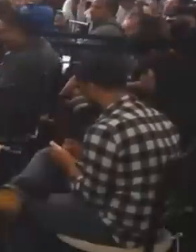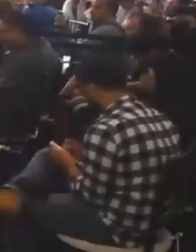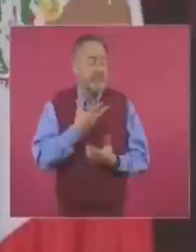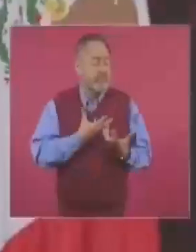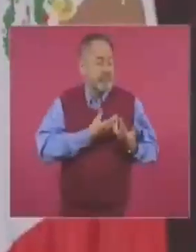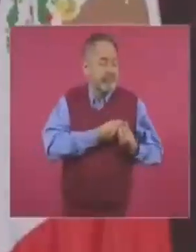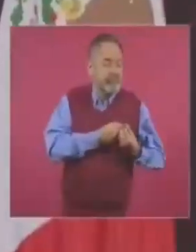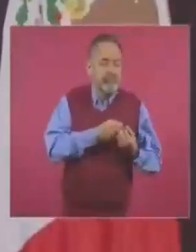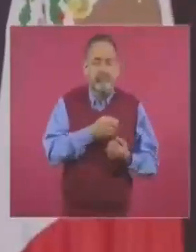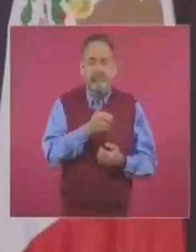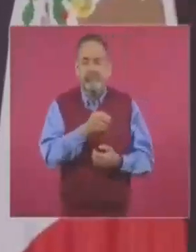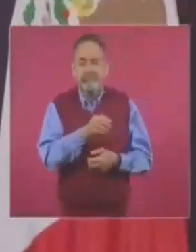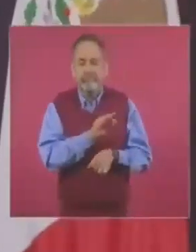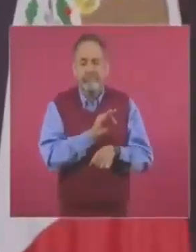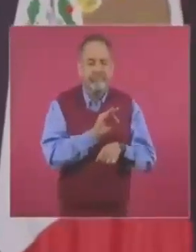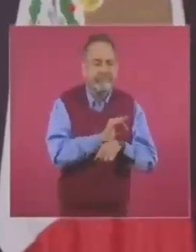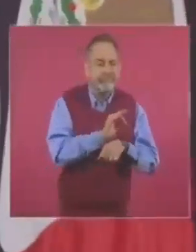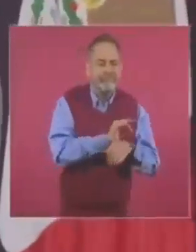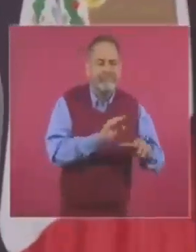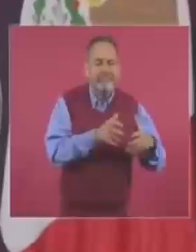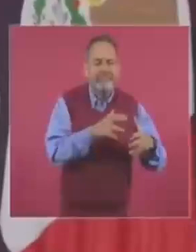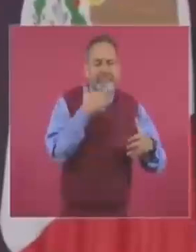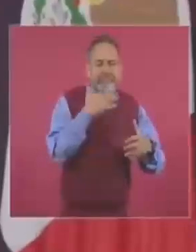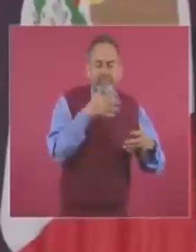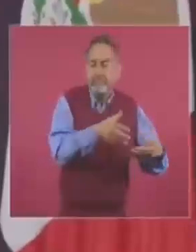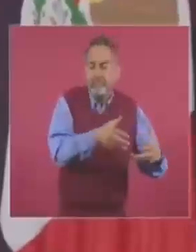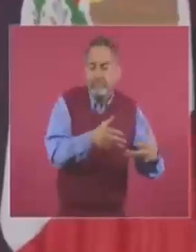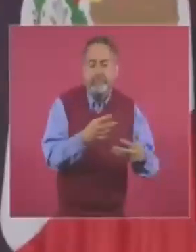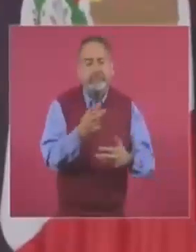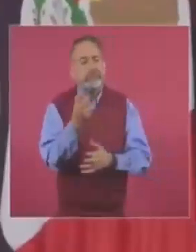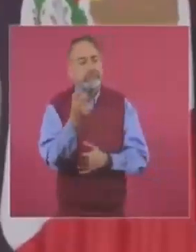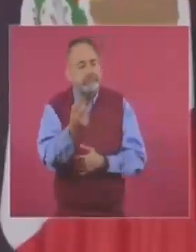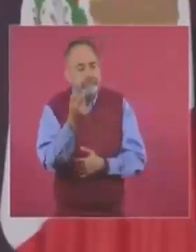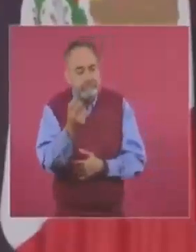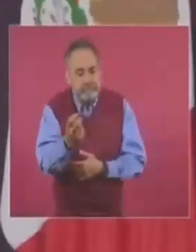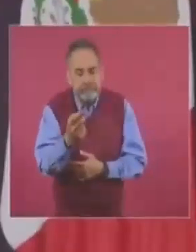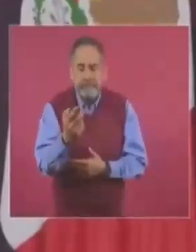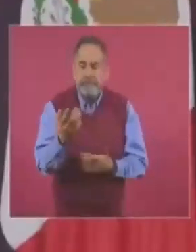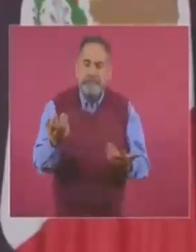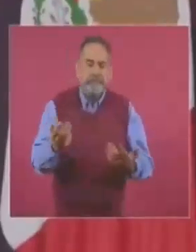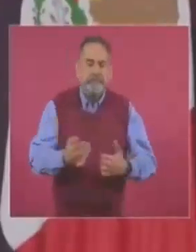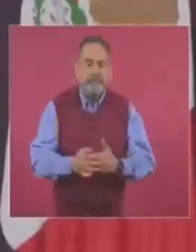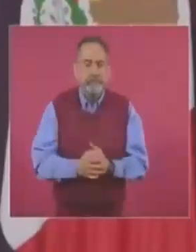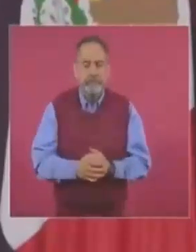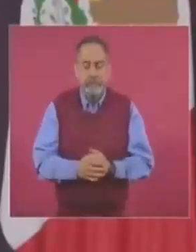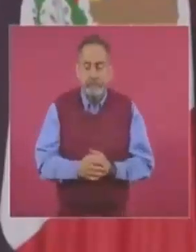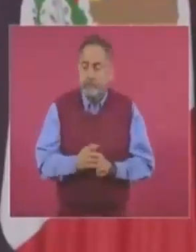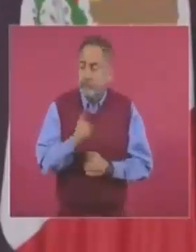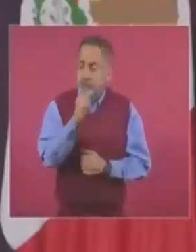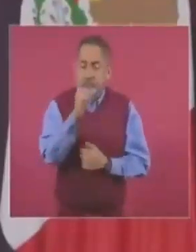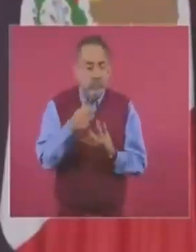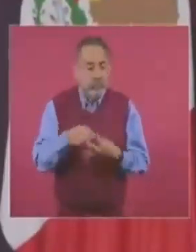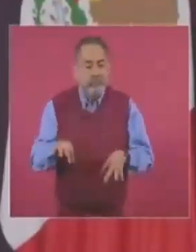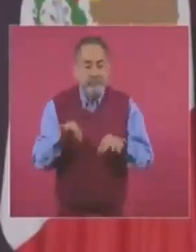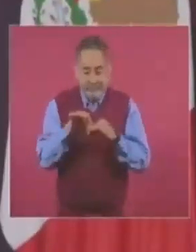lo que nos dijo, vamos a recuperar solo algunos fragmentos. En este primer fragmento de su respuesta,